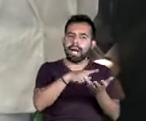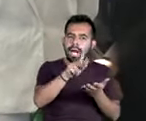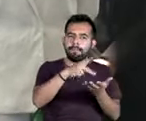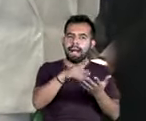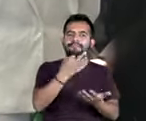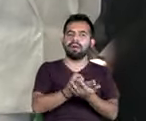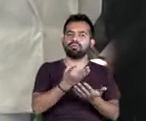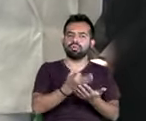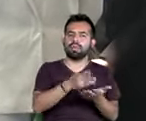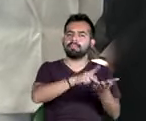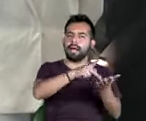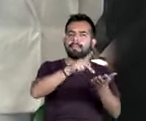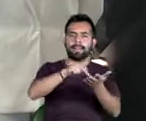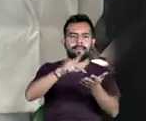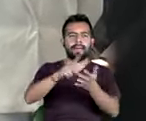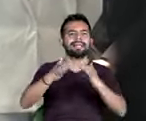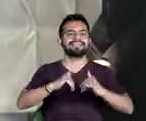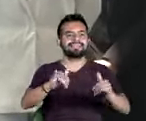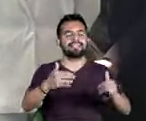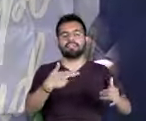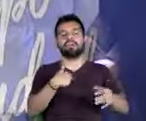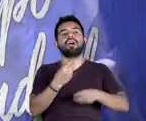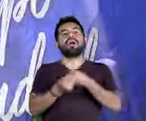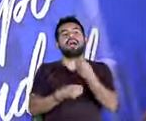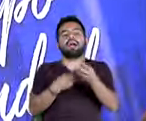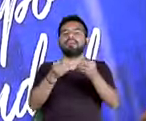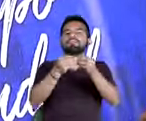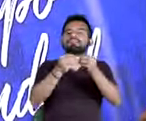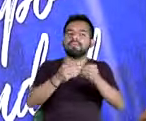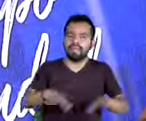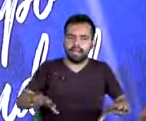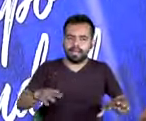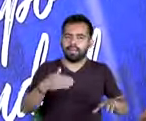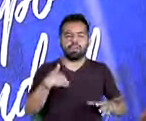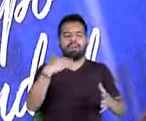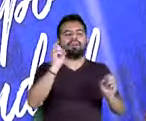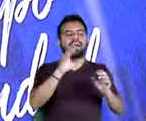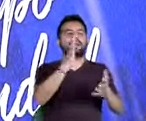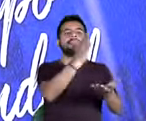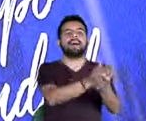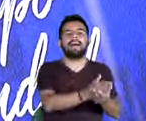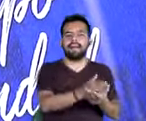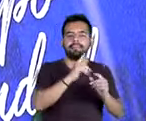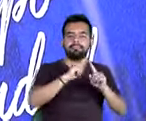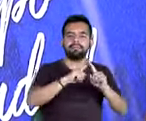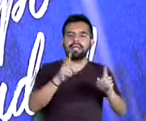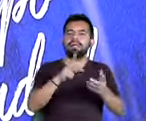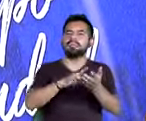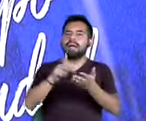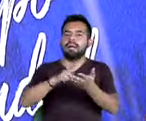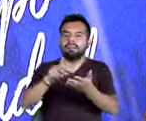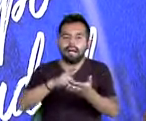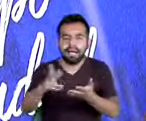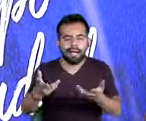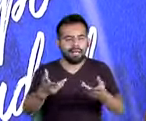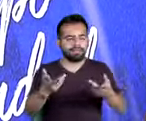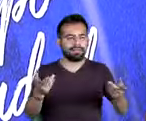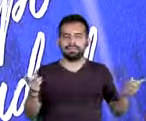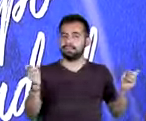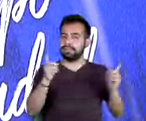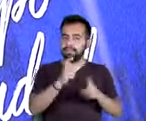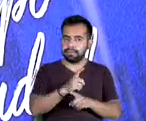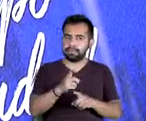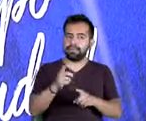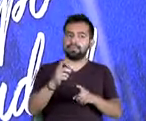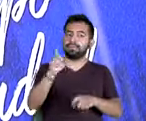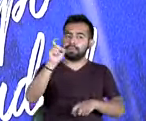operadores. Entonces, mal podríamos nosotros suspender eso teniendo que por el otro lado hacer una retribución. Ahí debemos